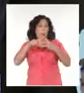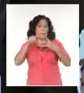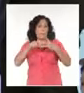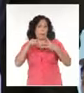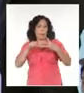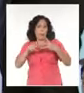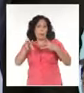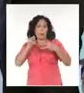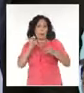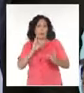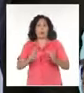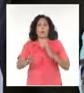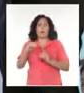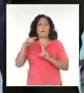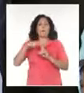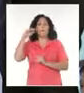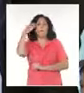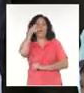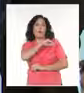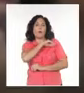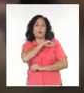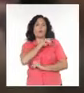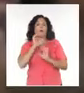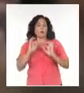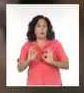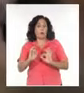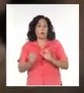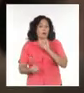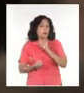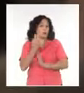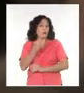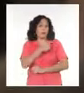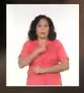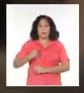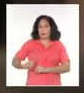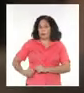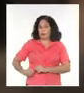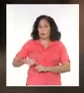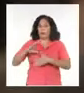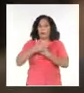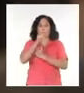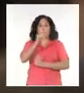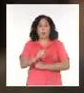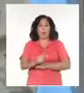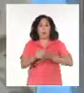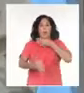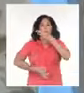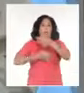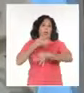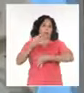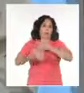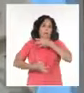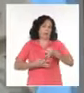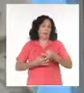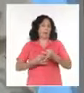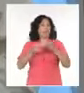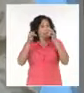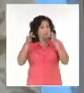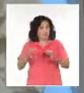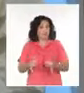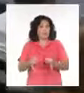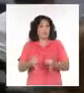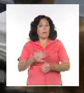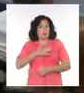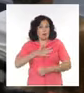nueva etapa de modernización emprendida por China, en palabras de su embajador en Cuba, Hua Xin. La certeza de que